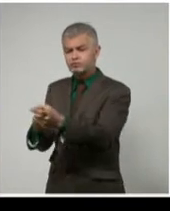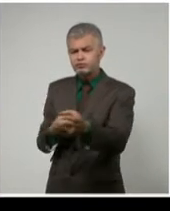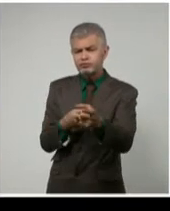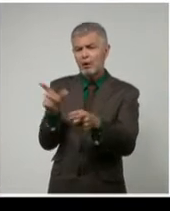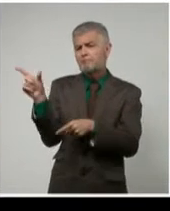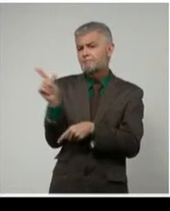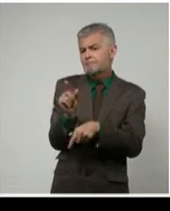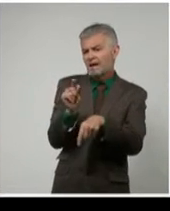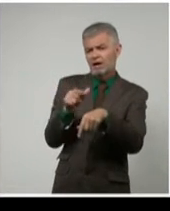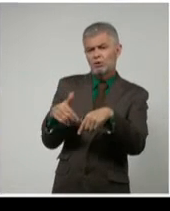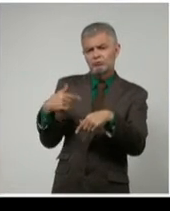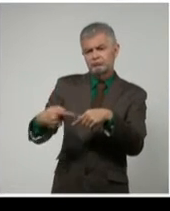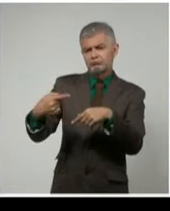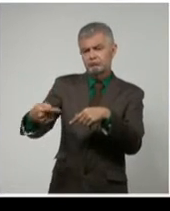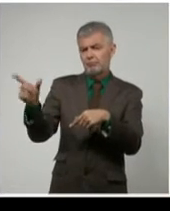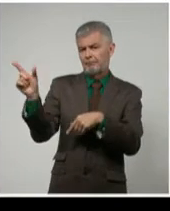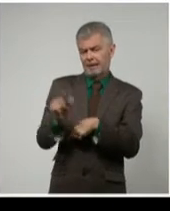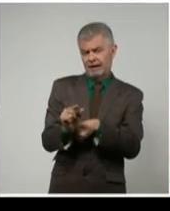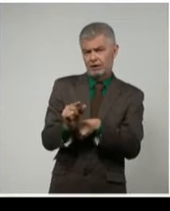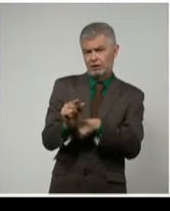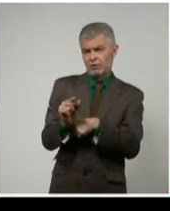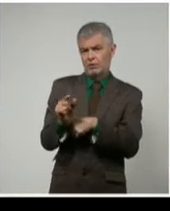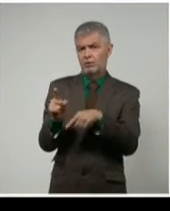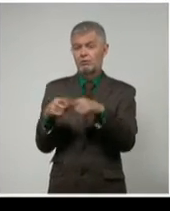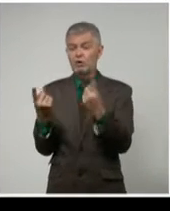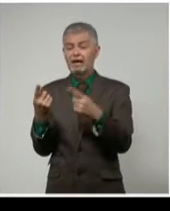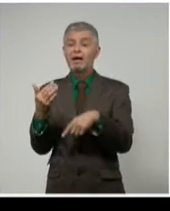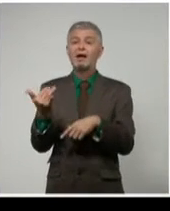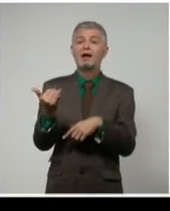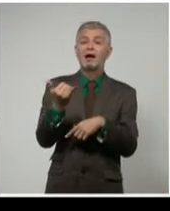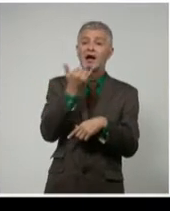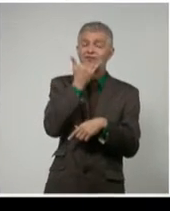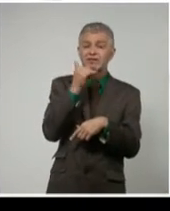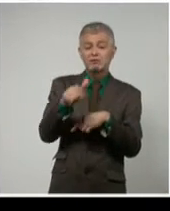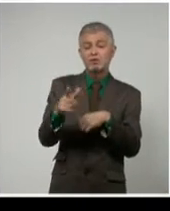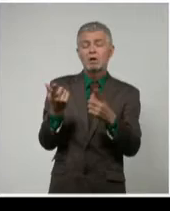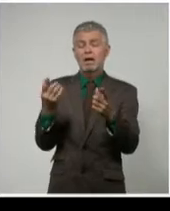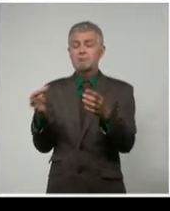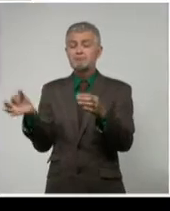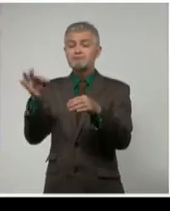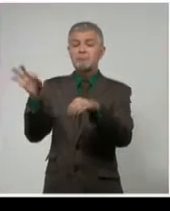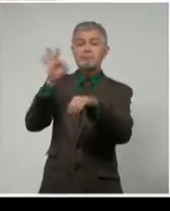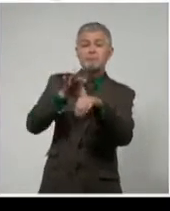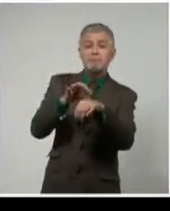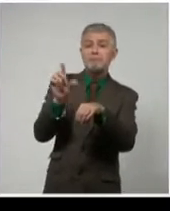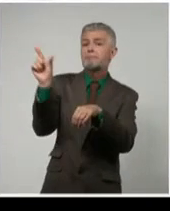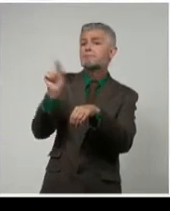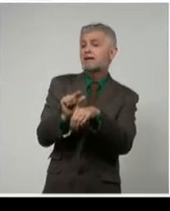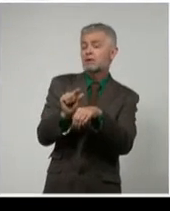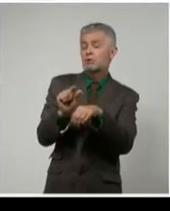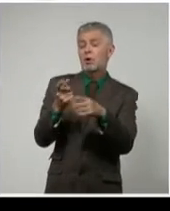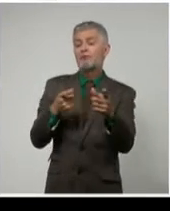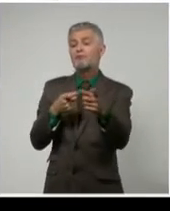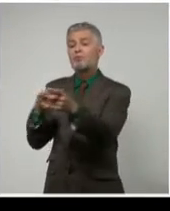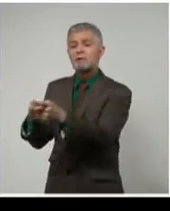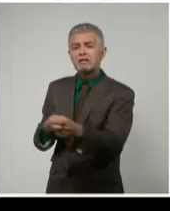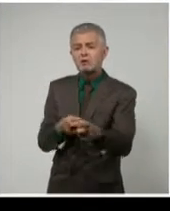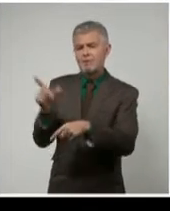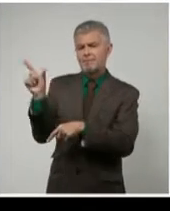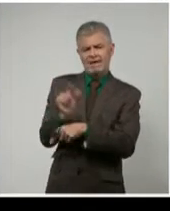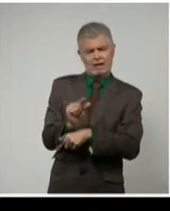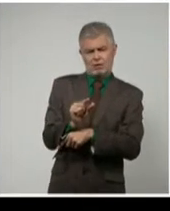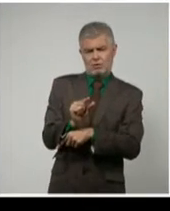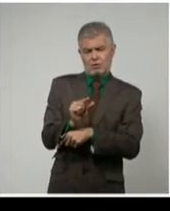el índice de incidencia de estas enfermedades transmitidas por el mosquito ha sido, por lo tanto, menor. De forma tal de que tengamos